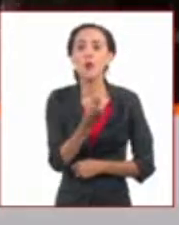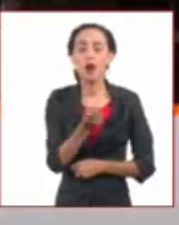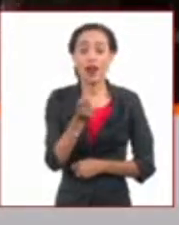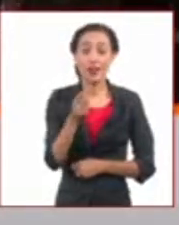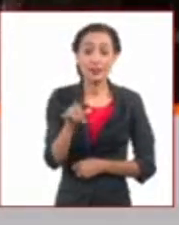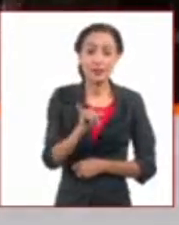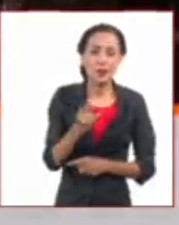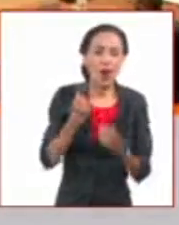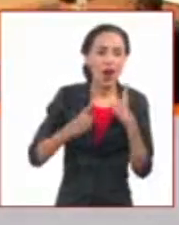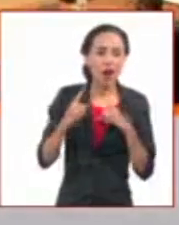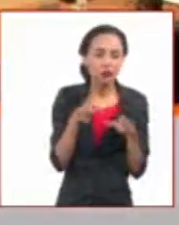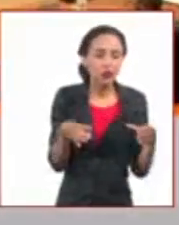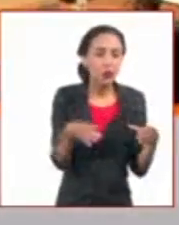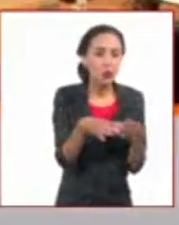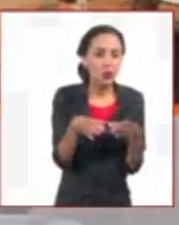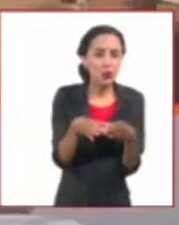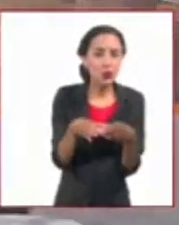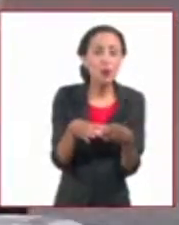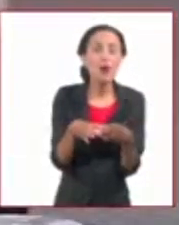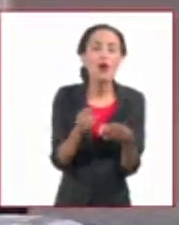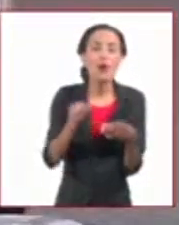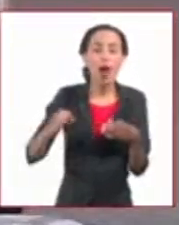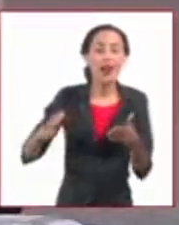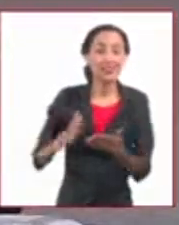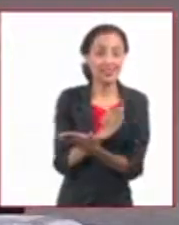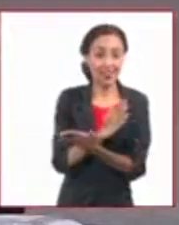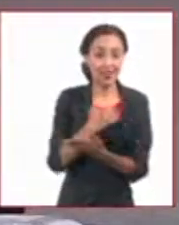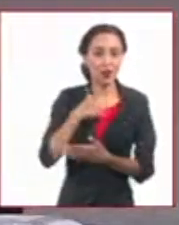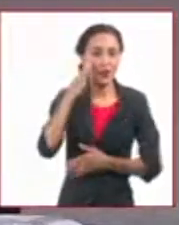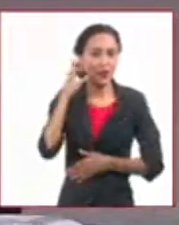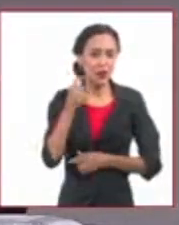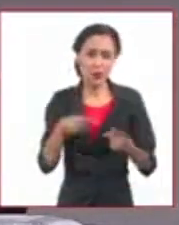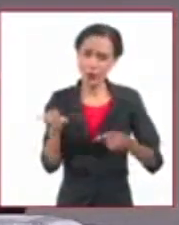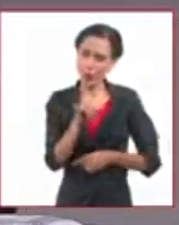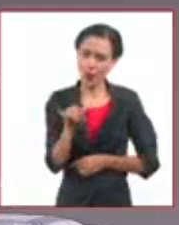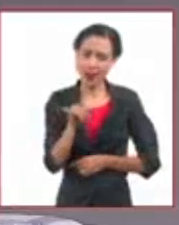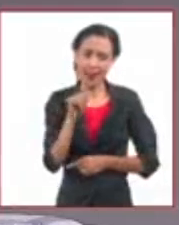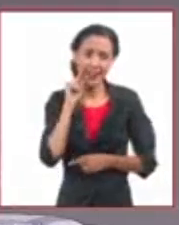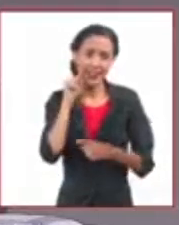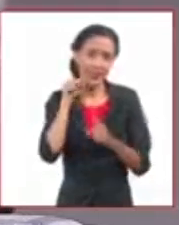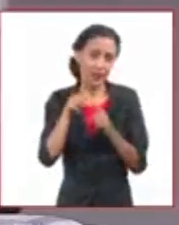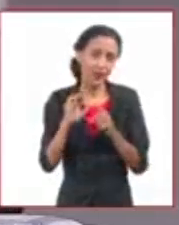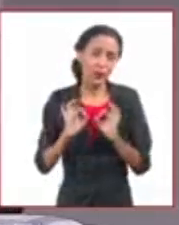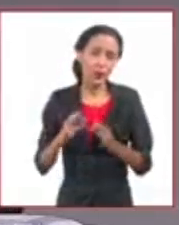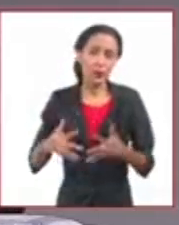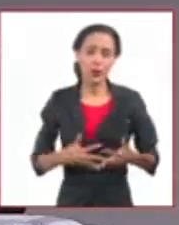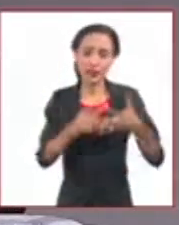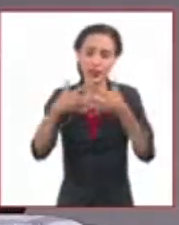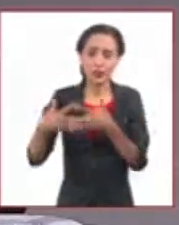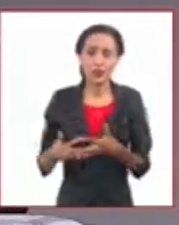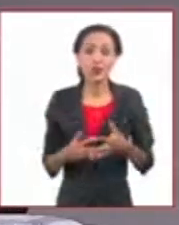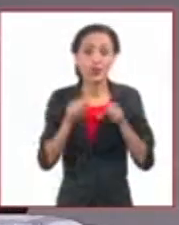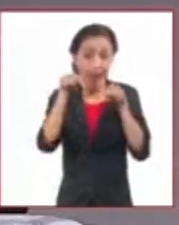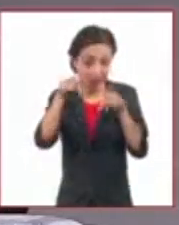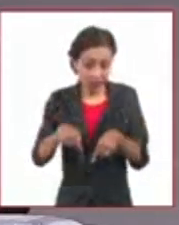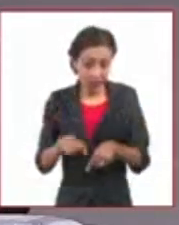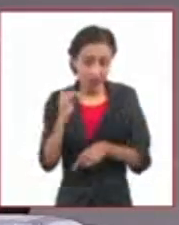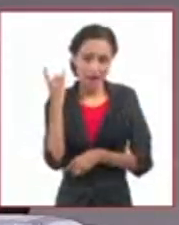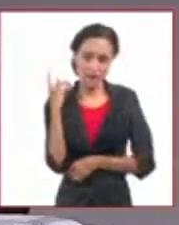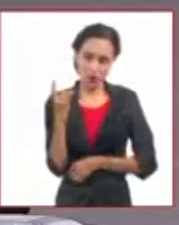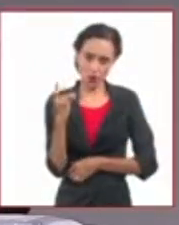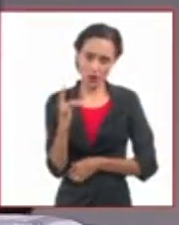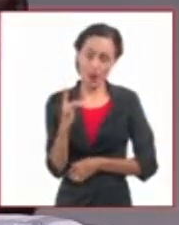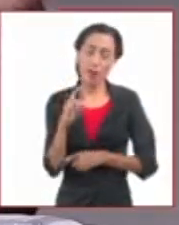determinados sectores de la derecha incluso estadounidenses recién presentes en ese momento en bolivia y hay que tener en cuenta